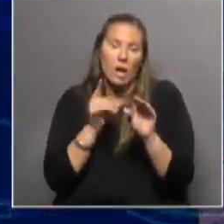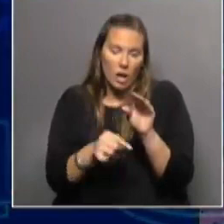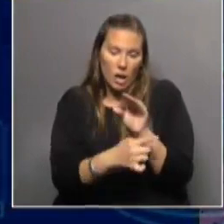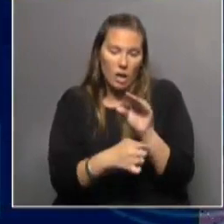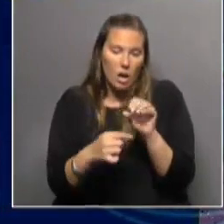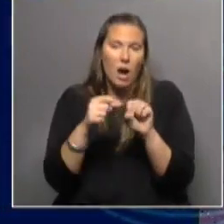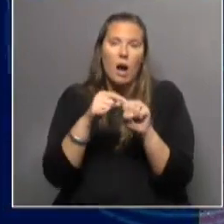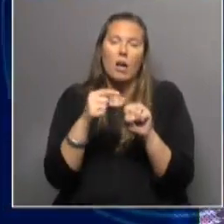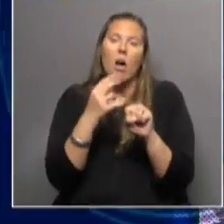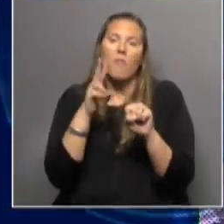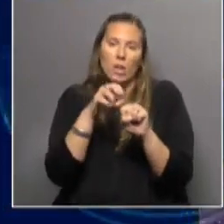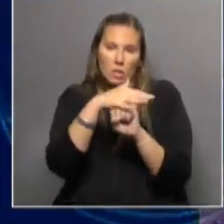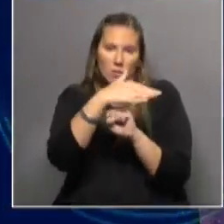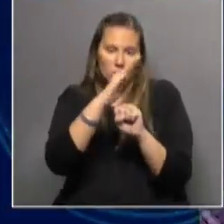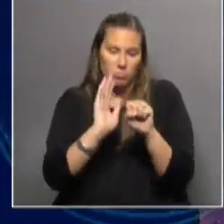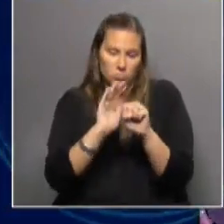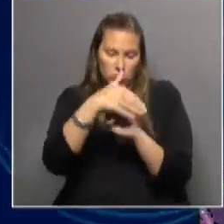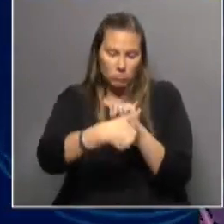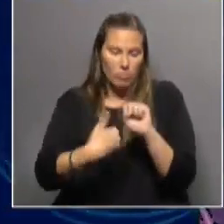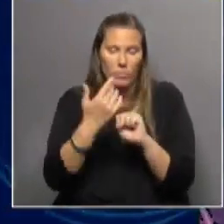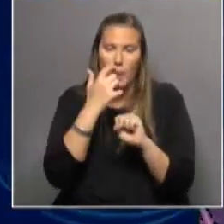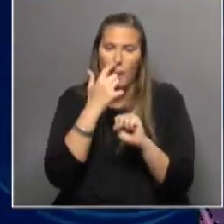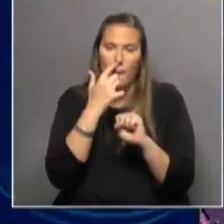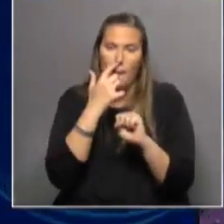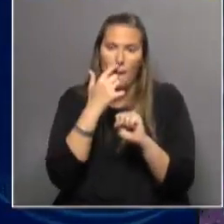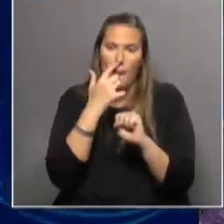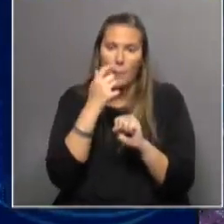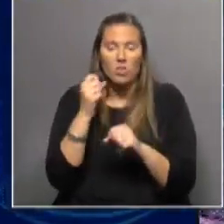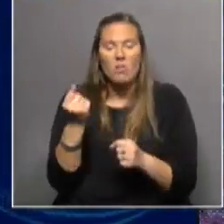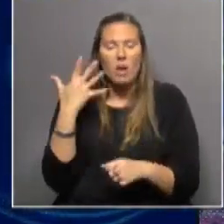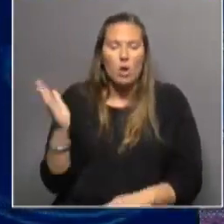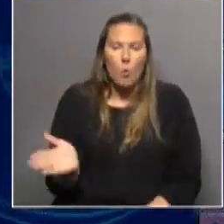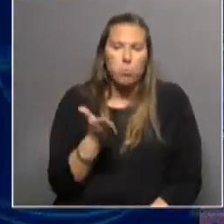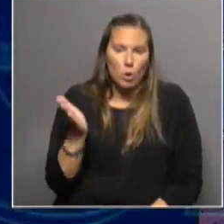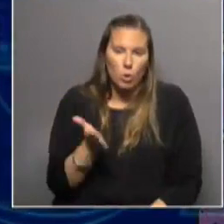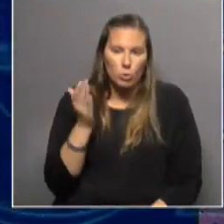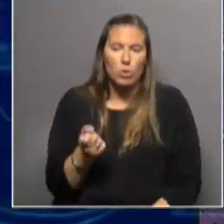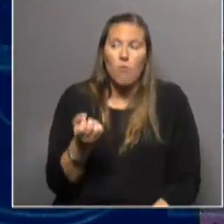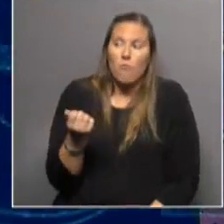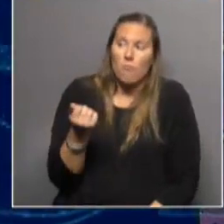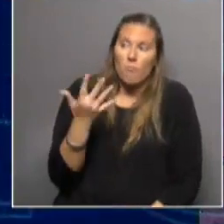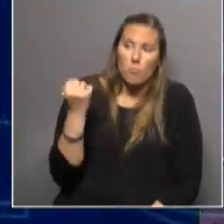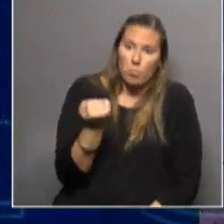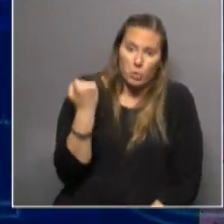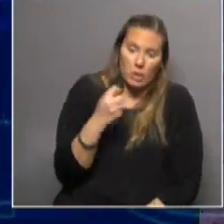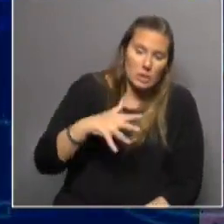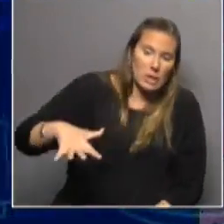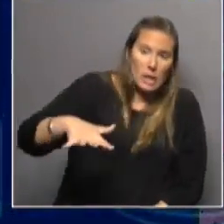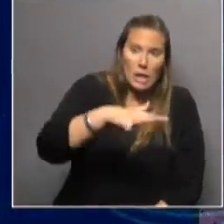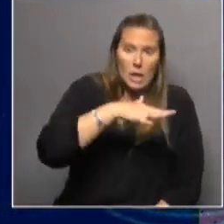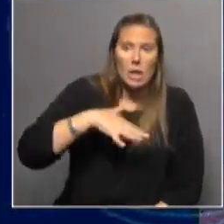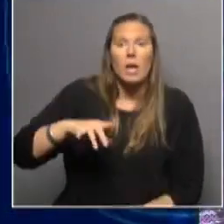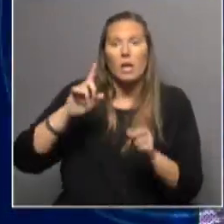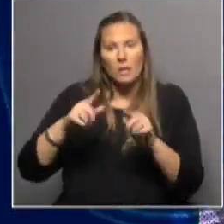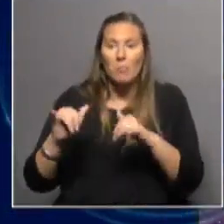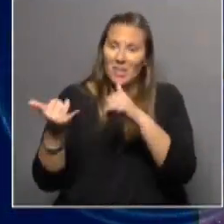todas las áreas urbanas entonces un valor de producción un valor ecosistémico y un valor también de